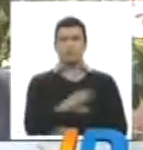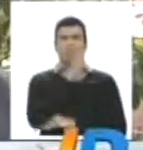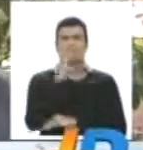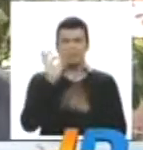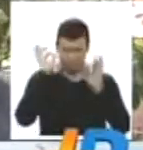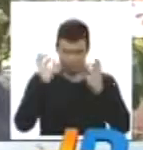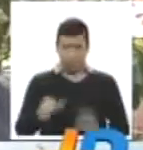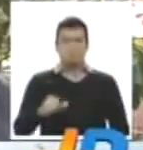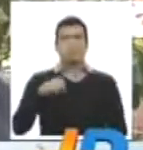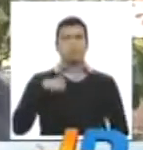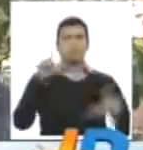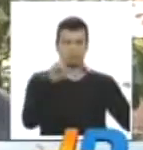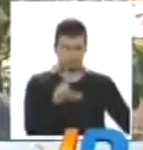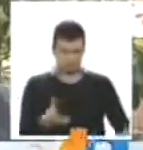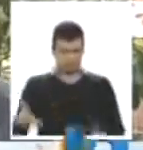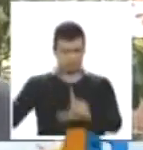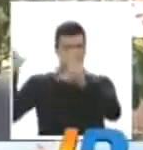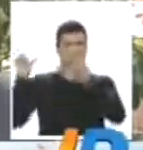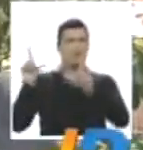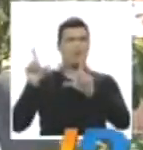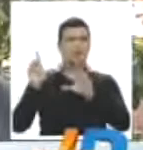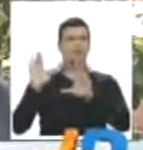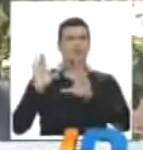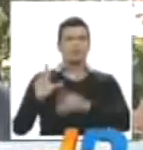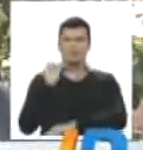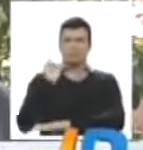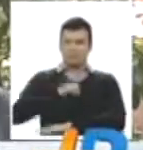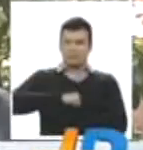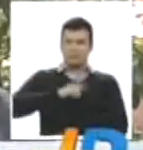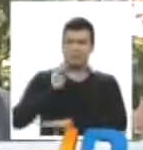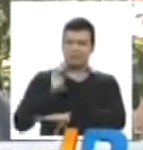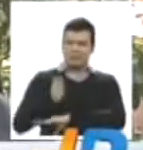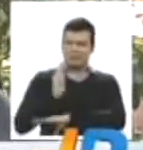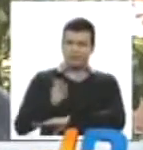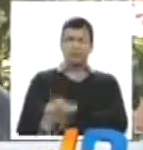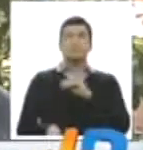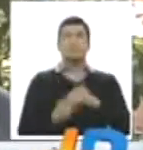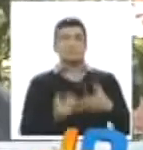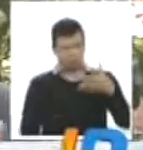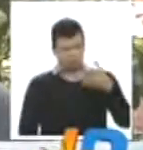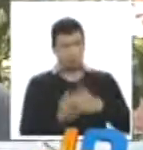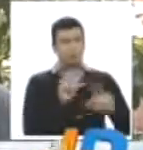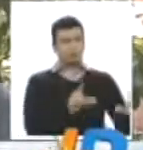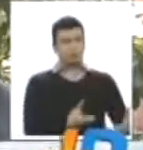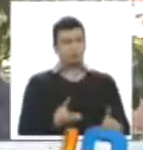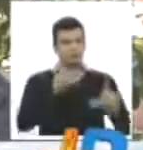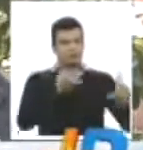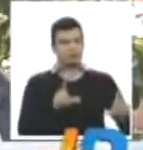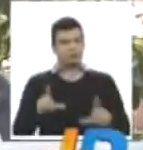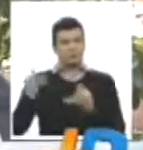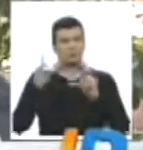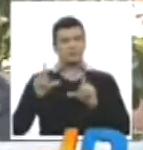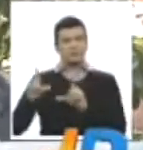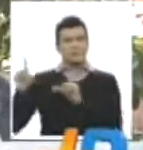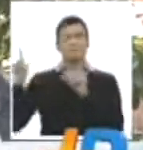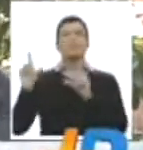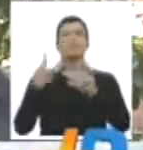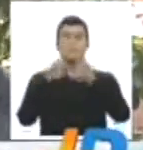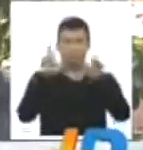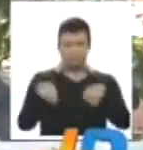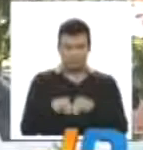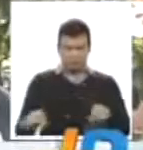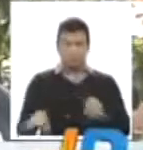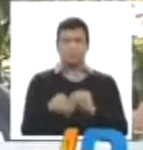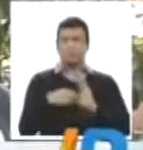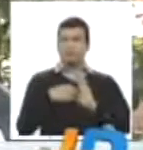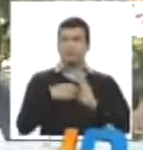va a contar con un doctorado en Derecho. Además, apoyaremos la creación de las nuevas maestrías virtuales y también las especializaciones